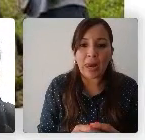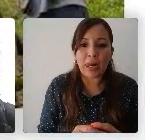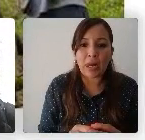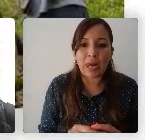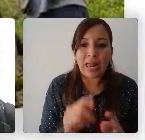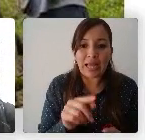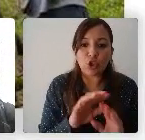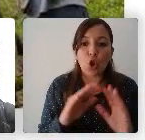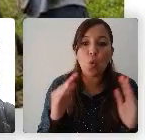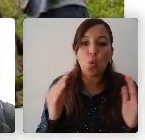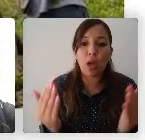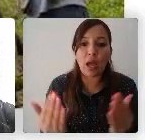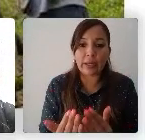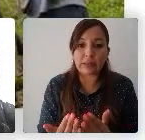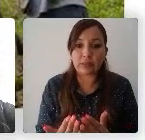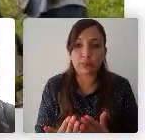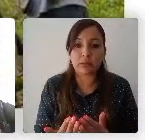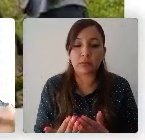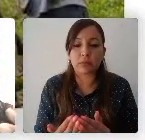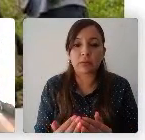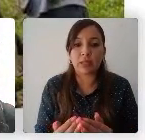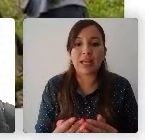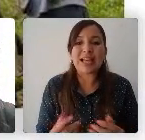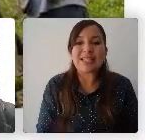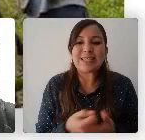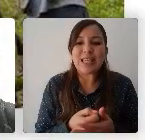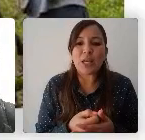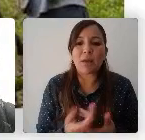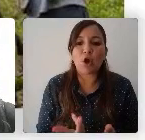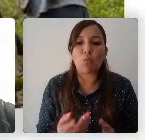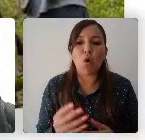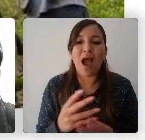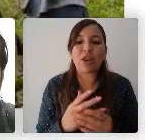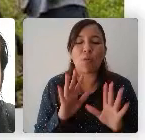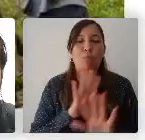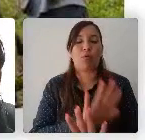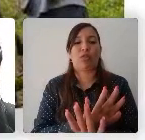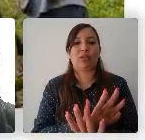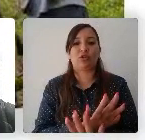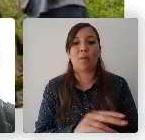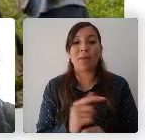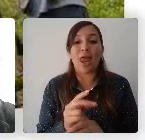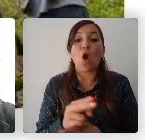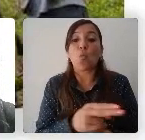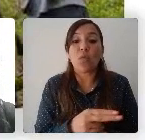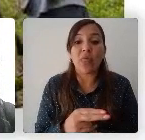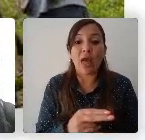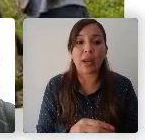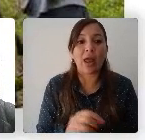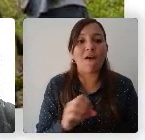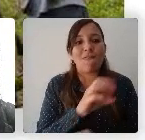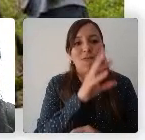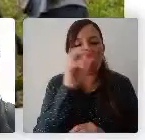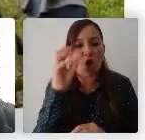espacios justamente sirven como un anillo de protección para poder conservar la flora y fauna que tenemos allí, ¿no?